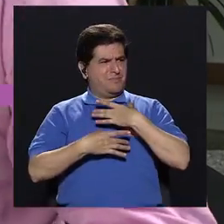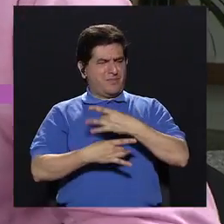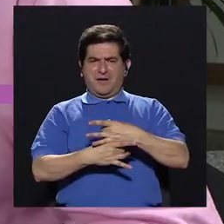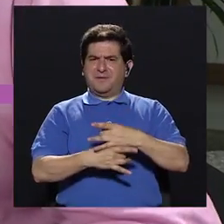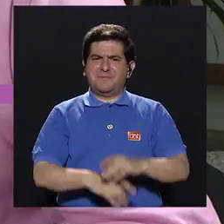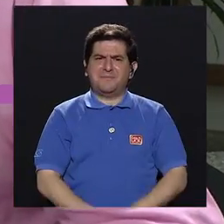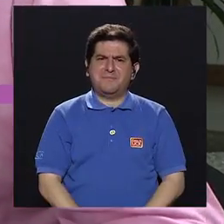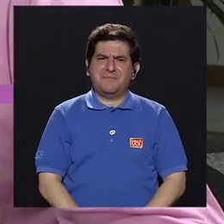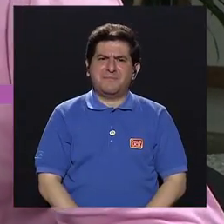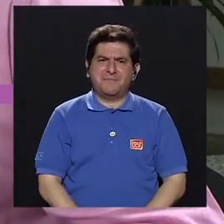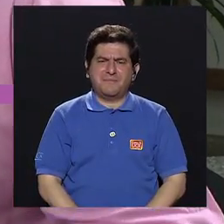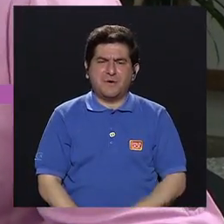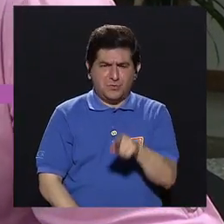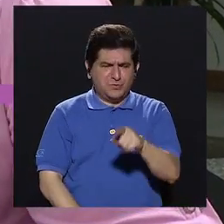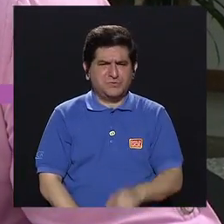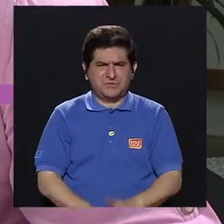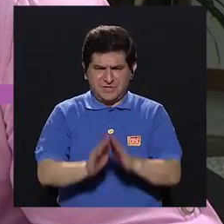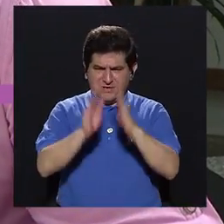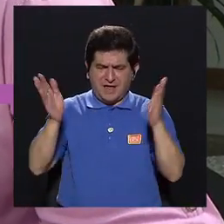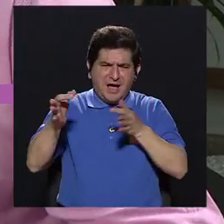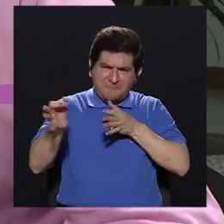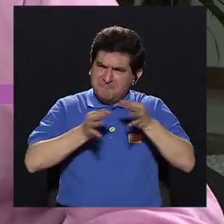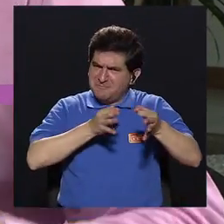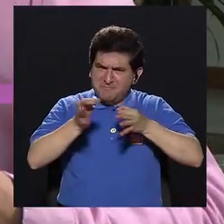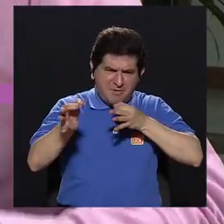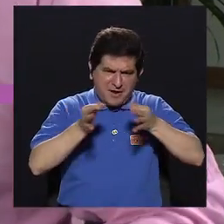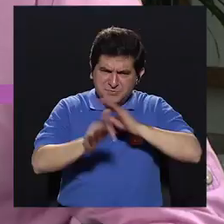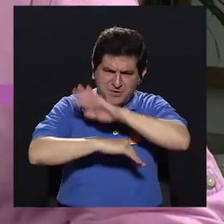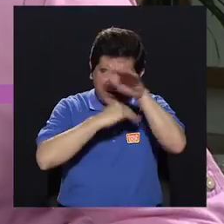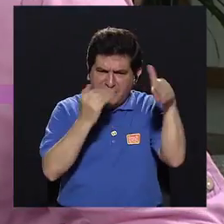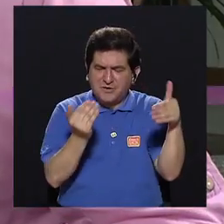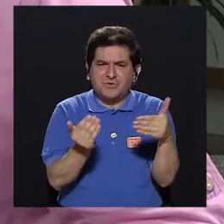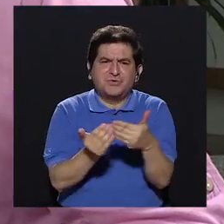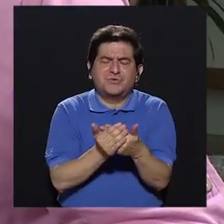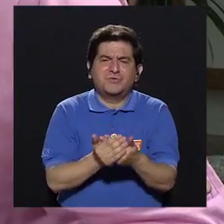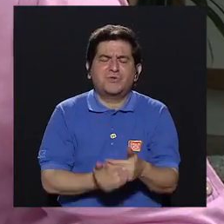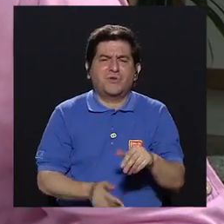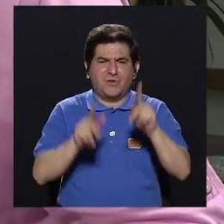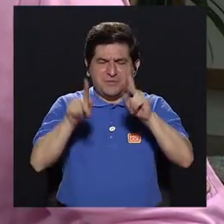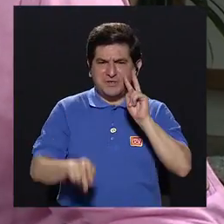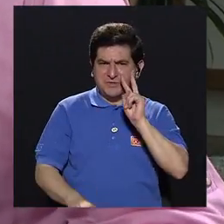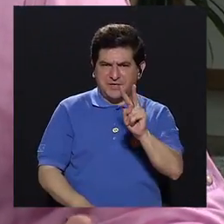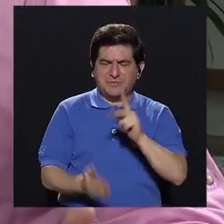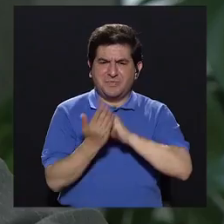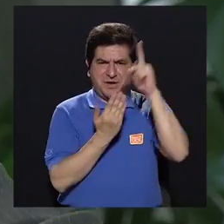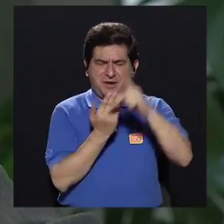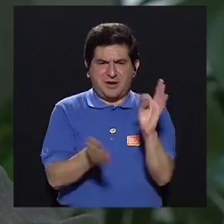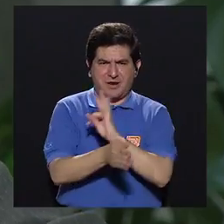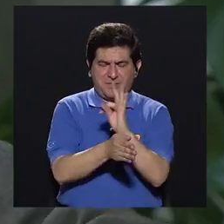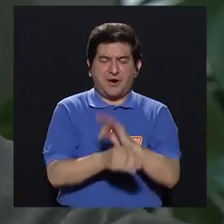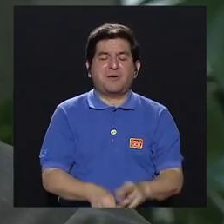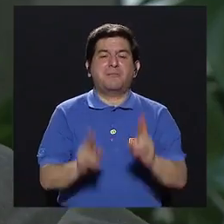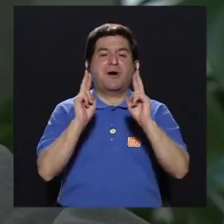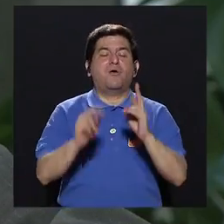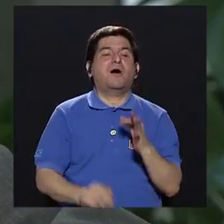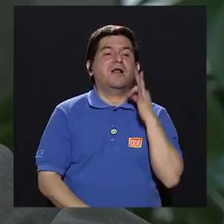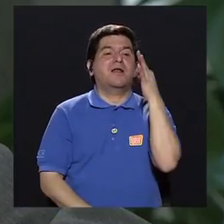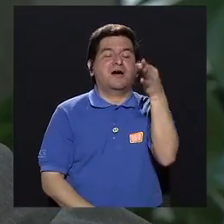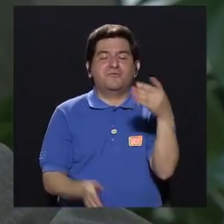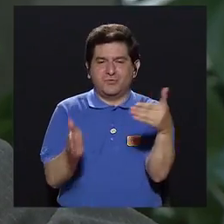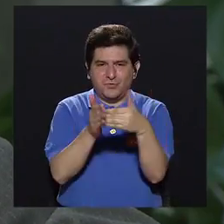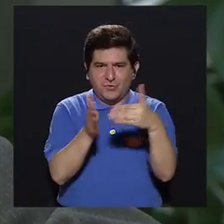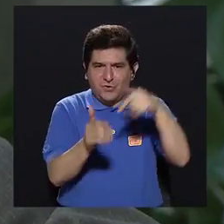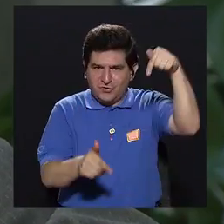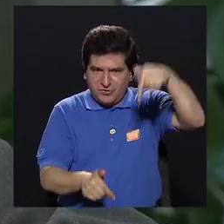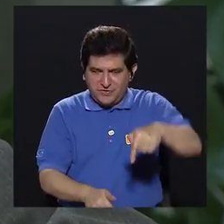interesante. Creo que ha sido muy extenso en todo lo que has podido compartir con nuestros televidentes. Y ojalá que te podamos tener pues